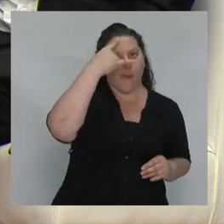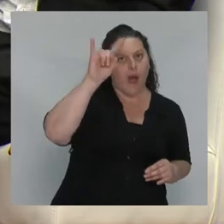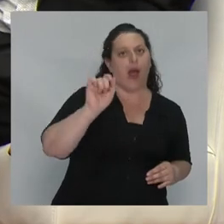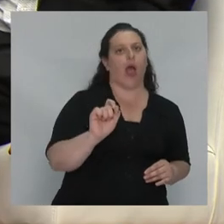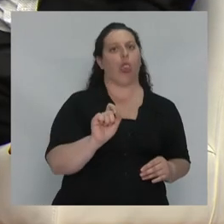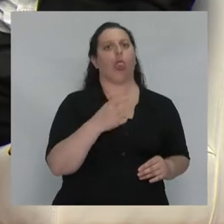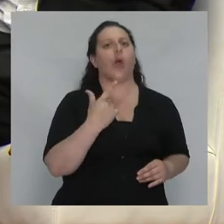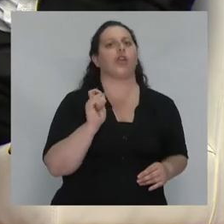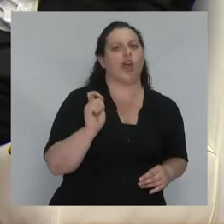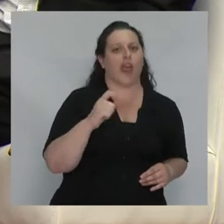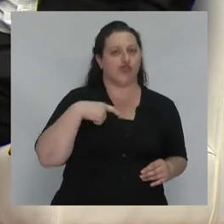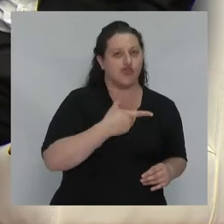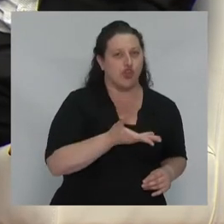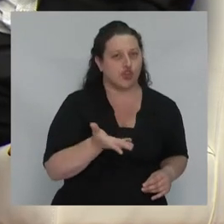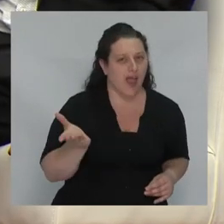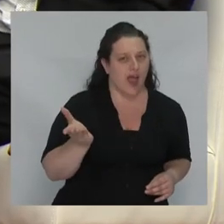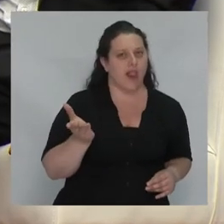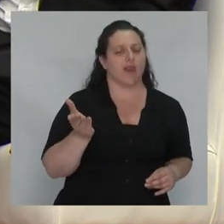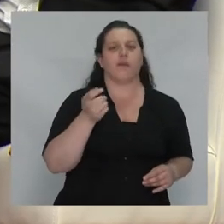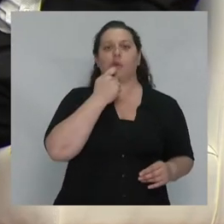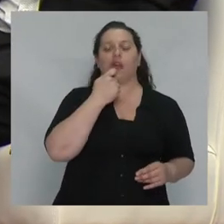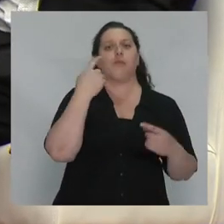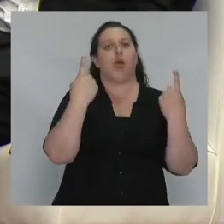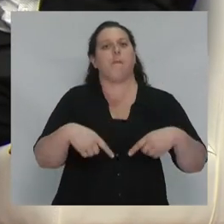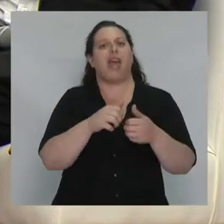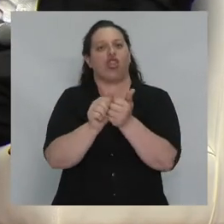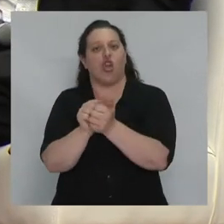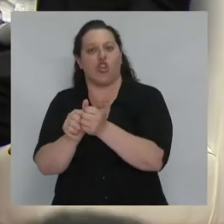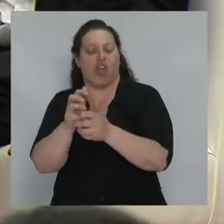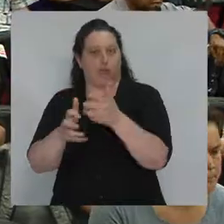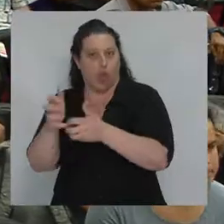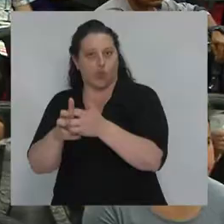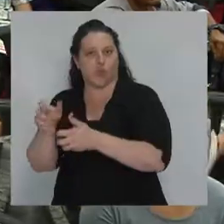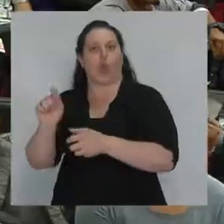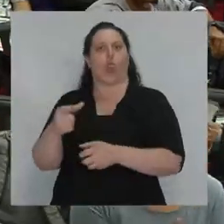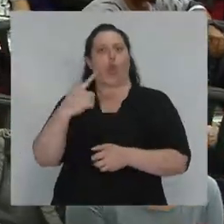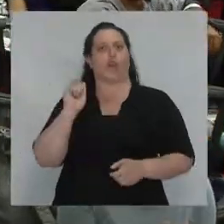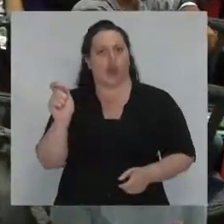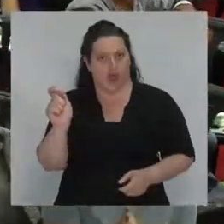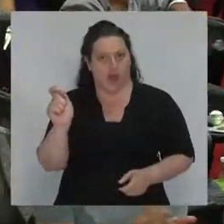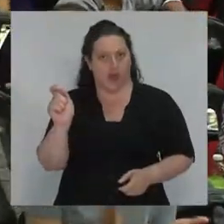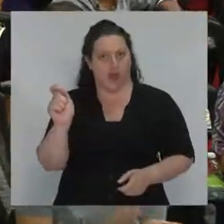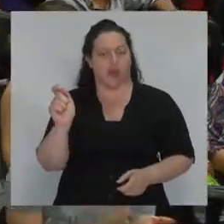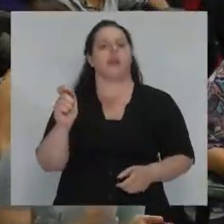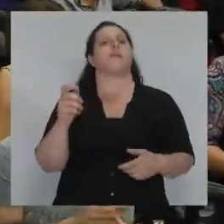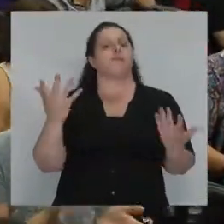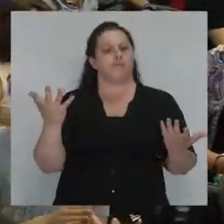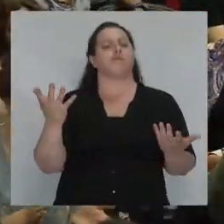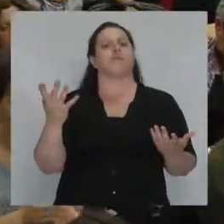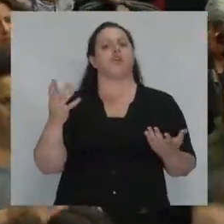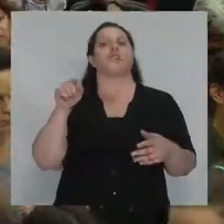propiedad social de los medios de producción. Solamente en el momento